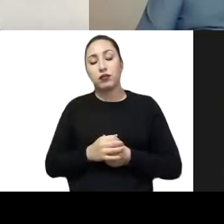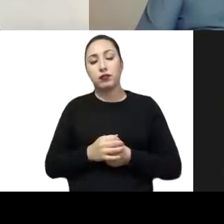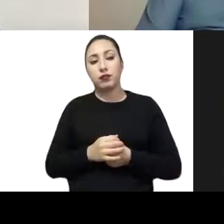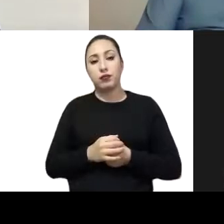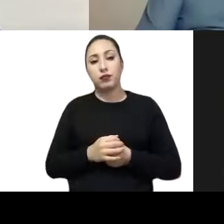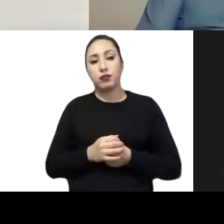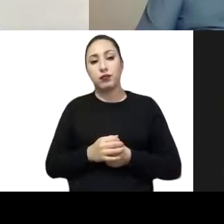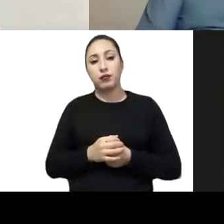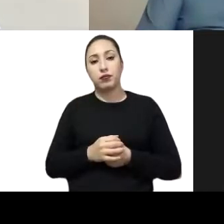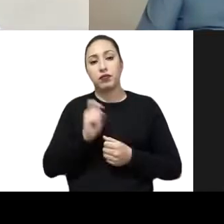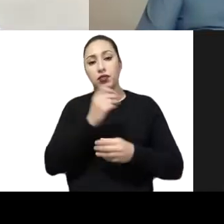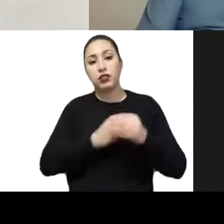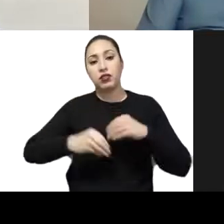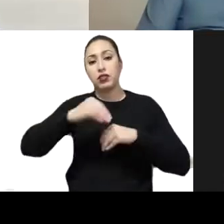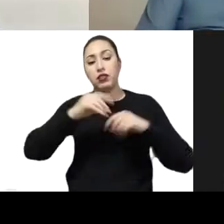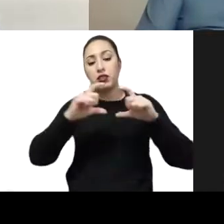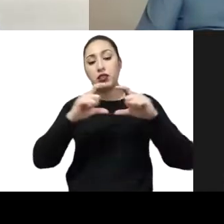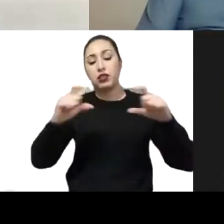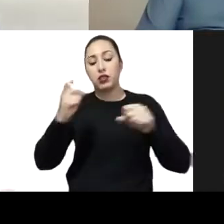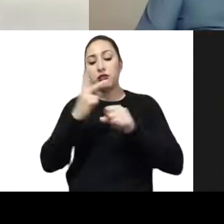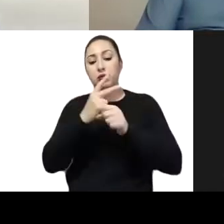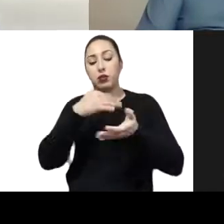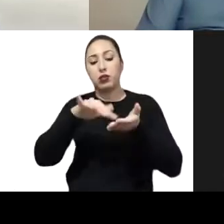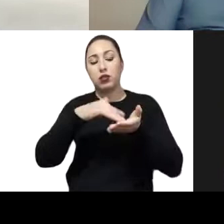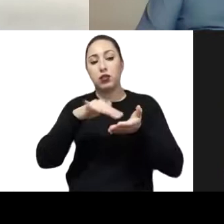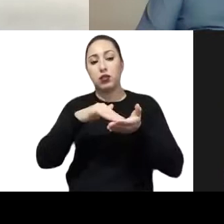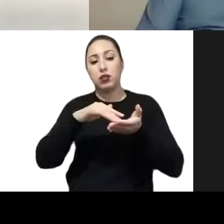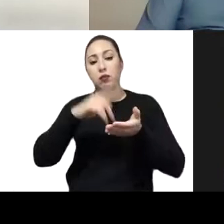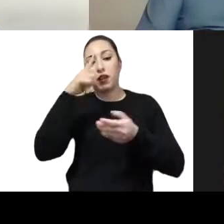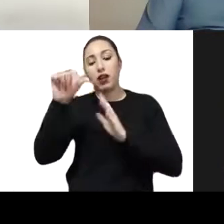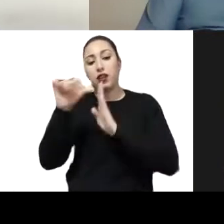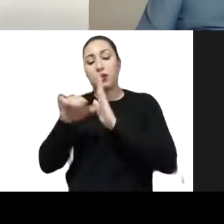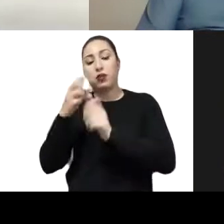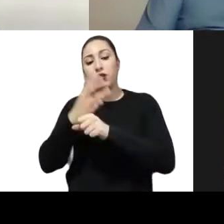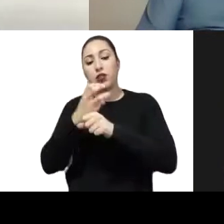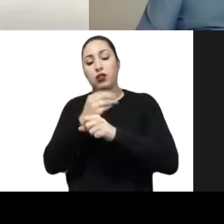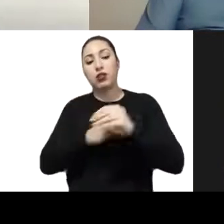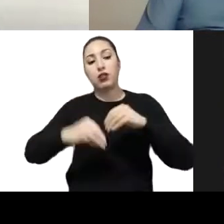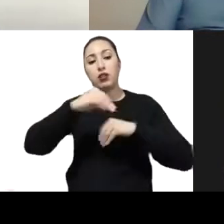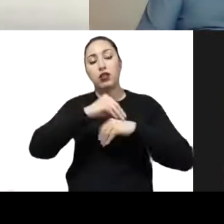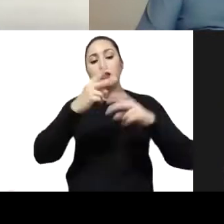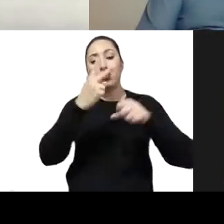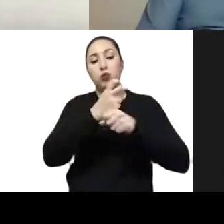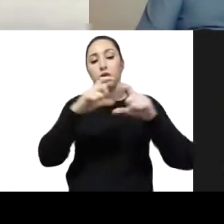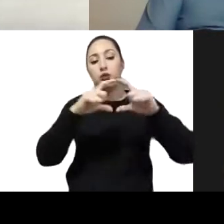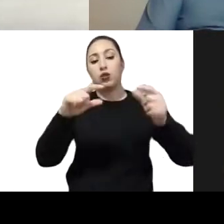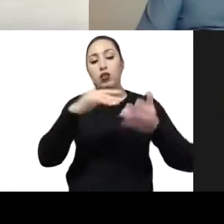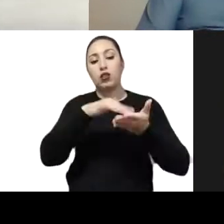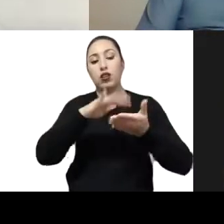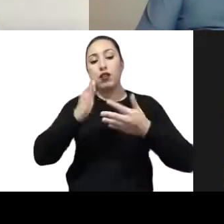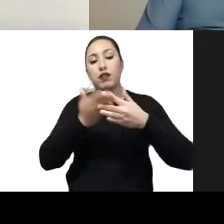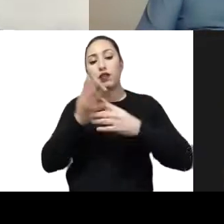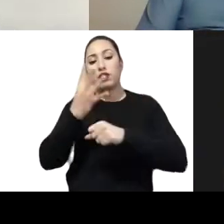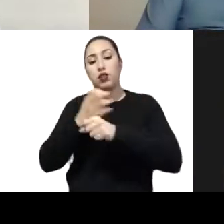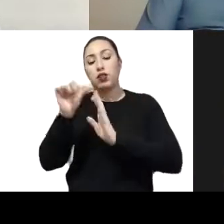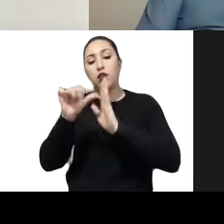se adiciona un párrafo segundo al artículo tercero y un párrafo segundo a la fracción cuarta del artículo